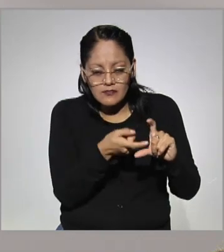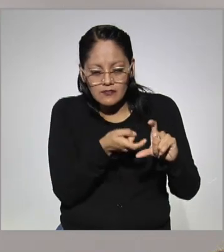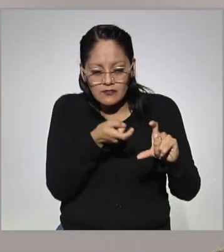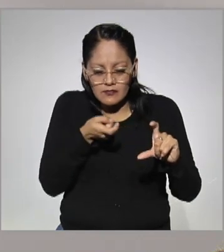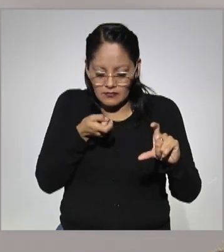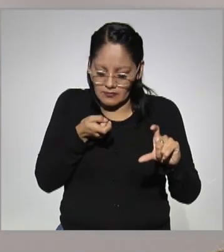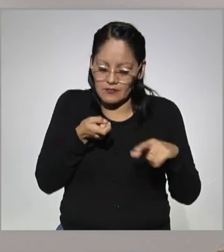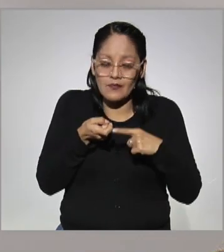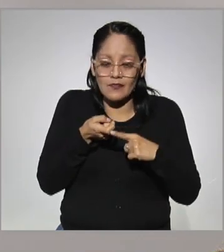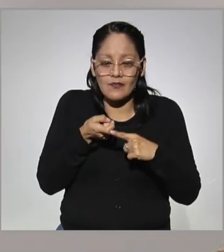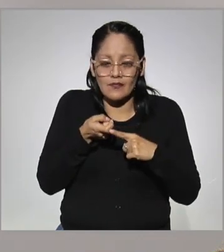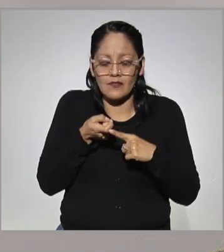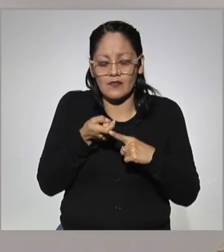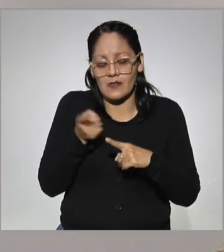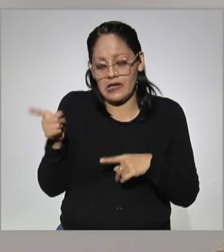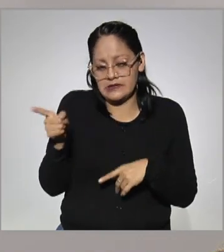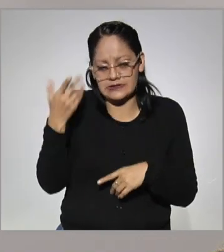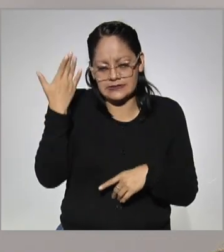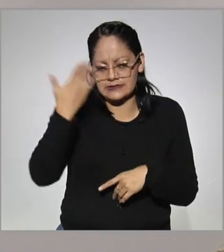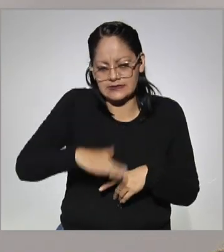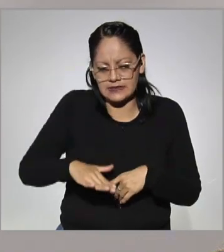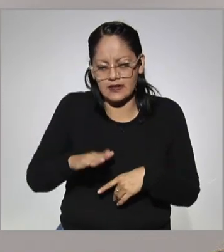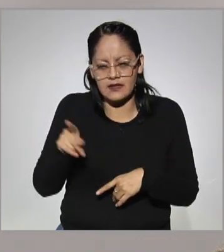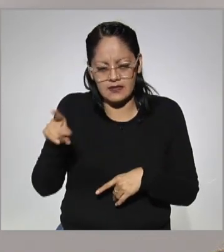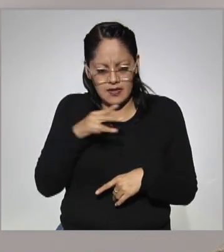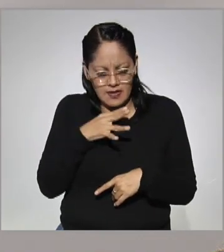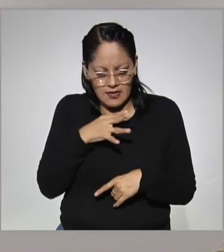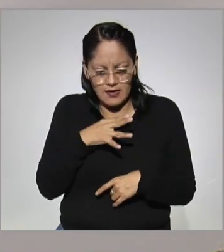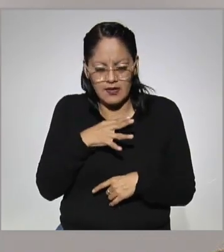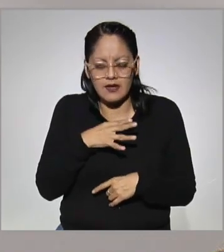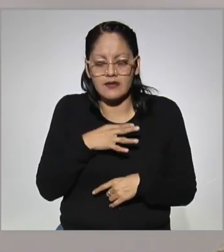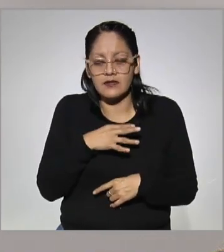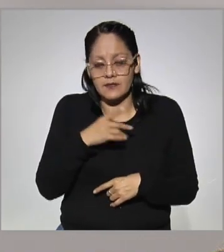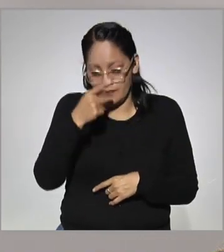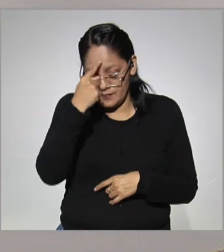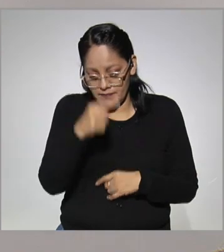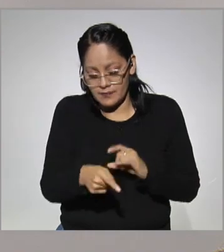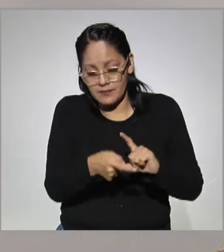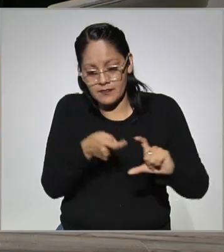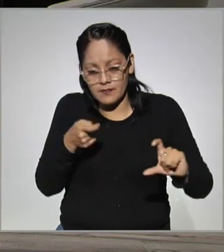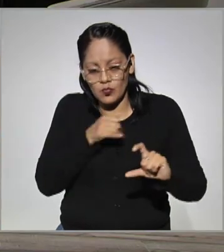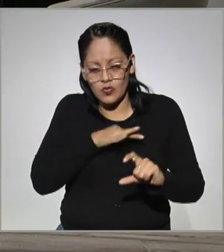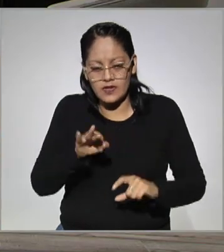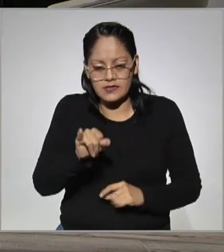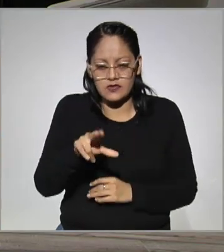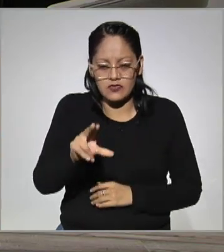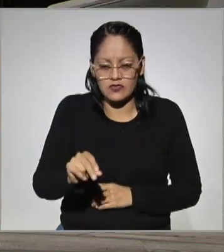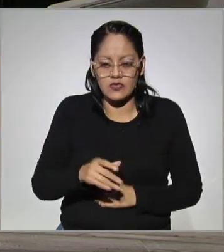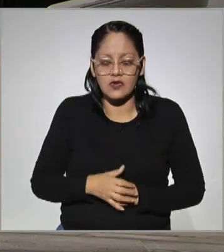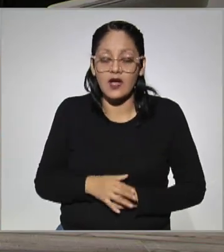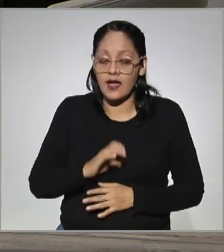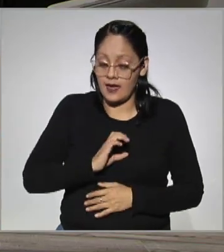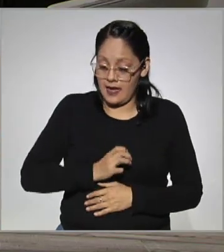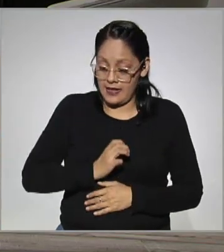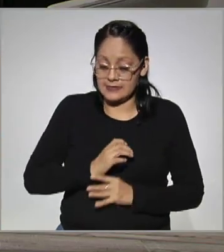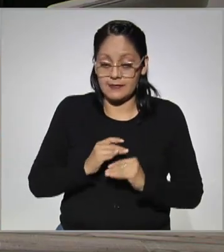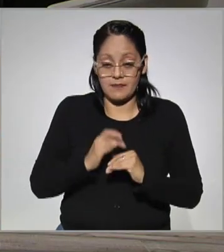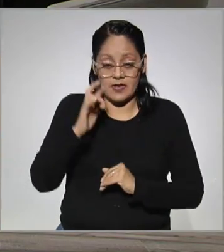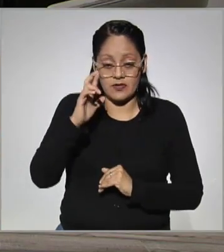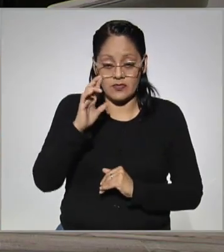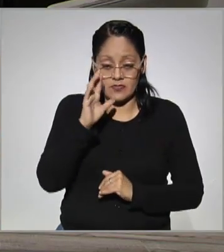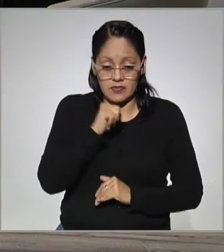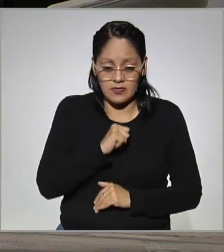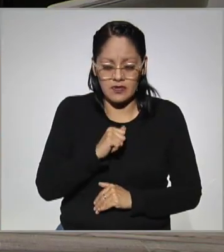Papa Nicolau. Él sabrá si tiene la indicación para realizarlo. ¿Por qué ya no da cáncer siendo persona mayor? De hecho, sí da,